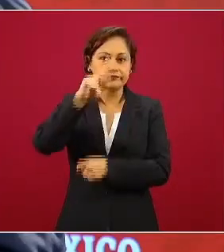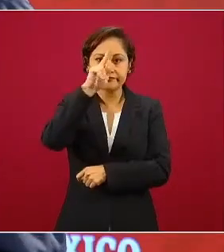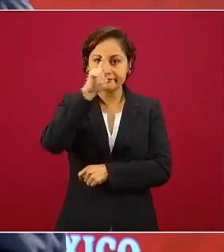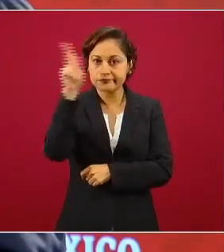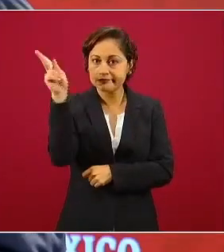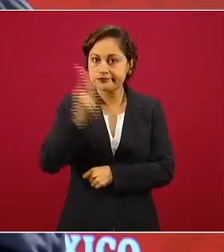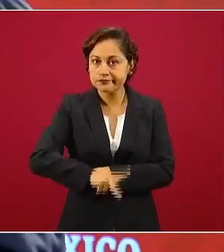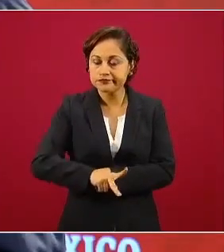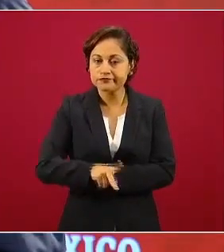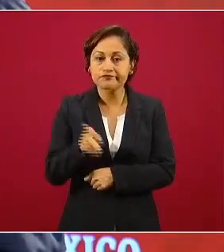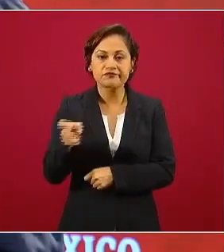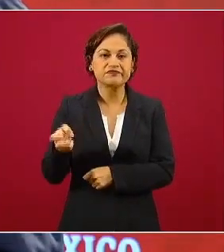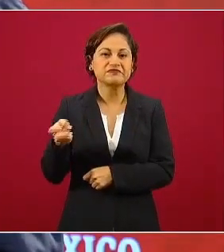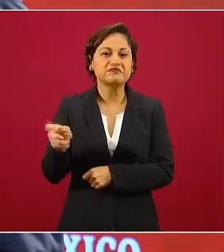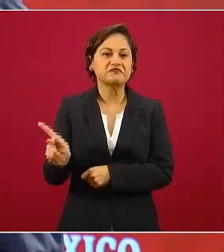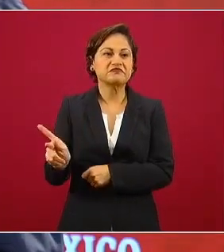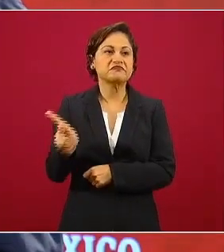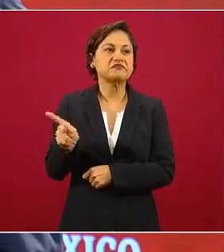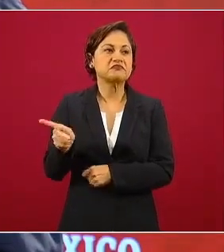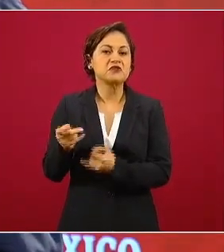el pseudo independiente.